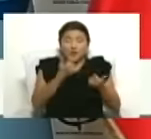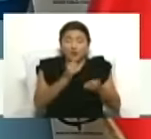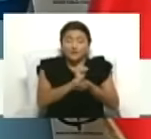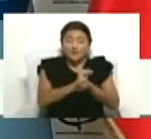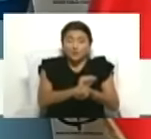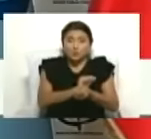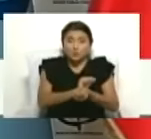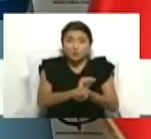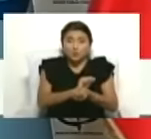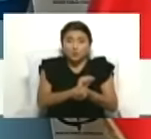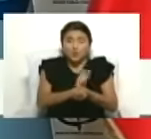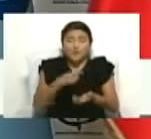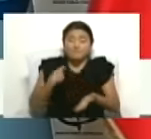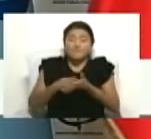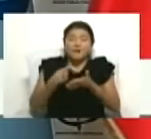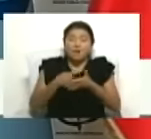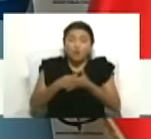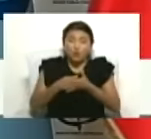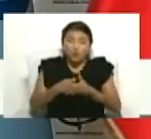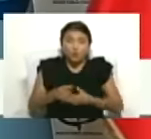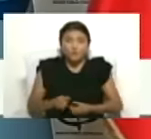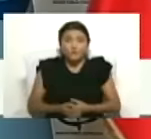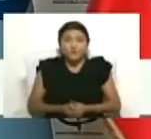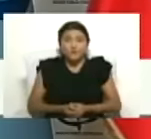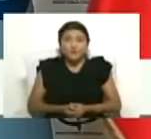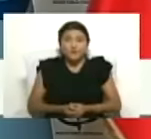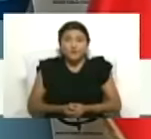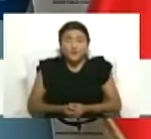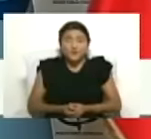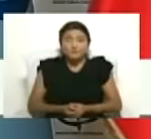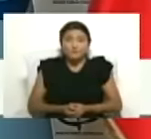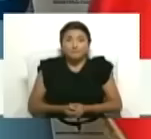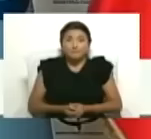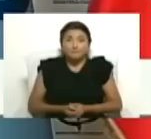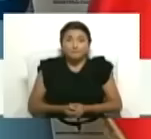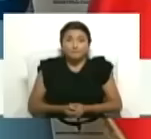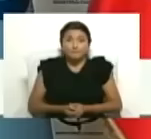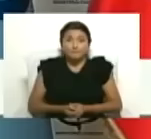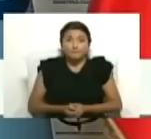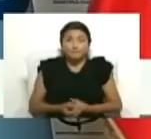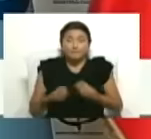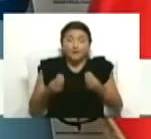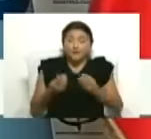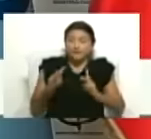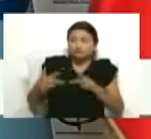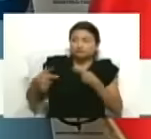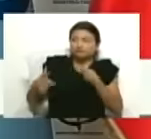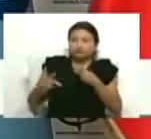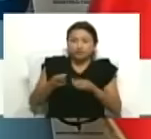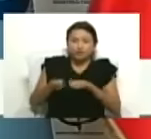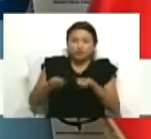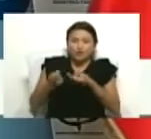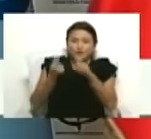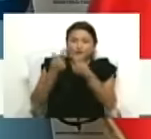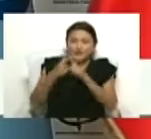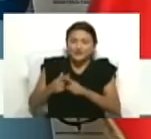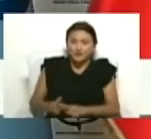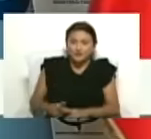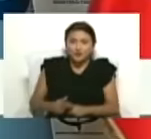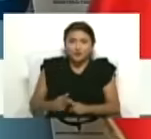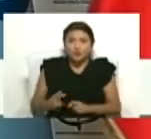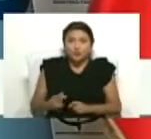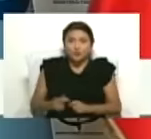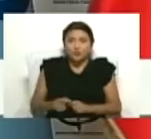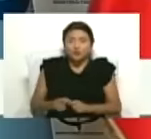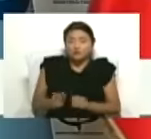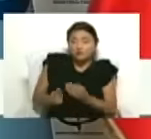que utilizó la criptomoneda y grandes sumas de efectivo para evadir controles financieros y enmascarar el origen